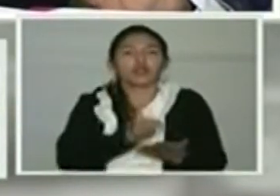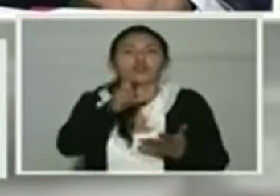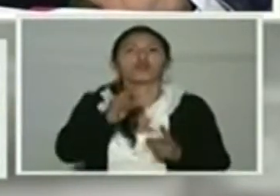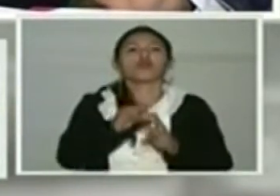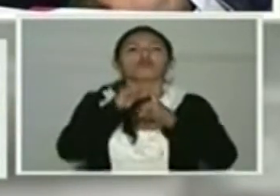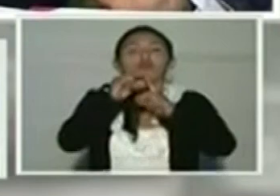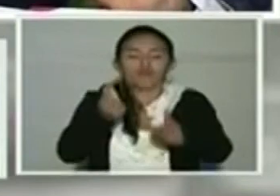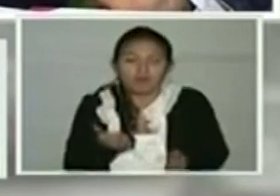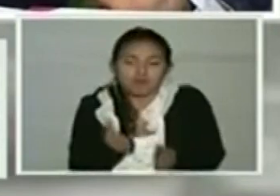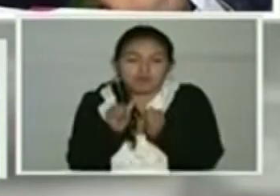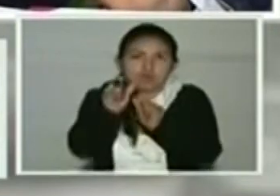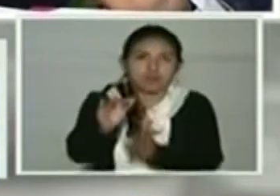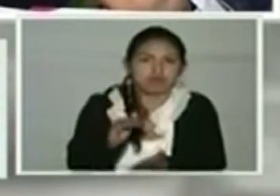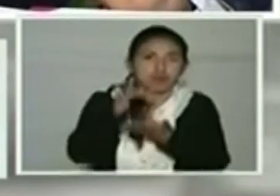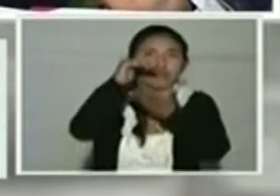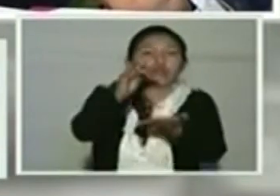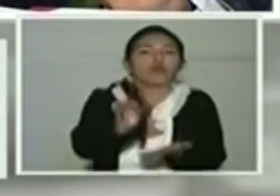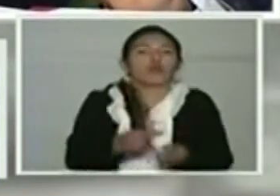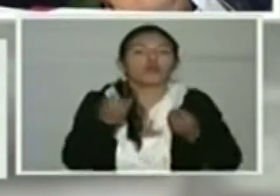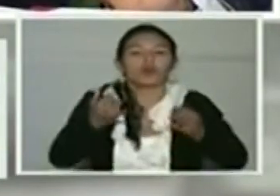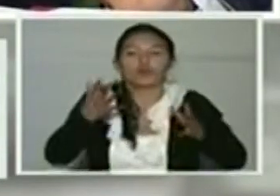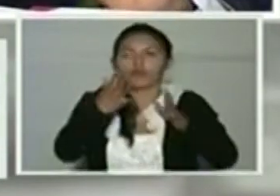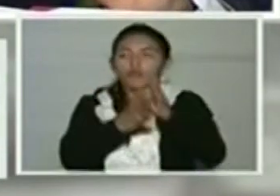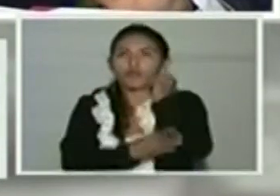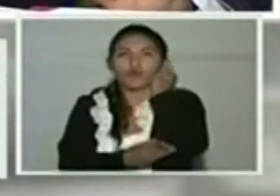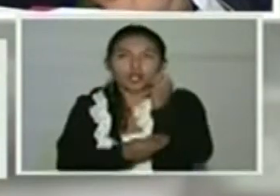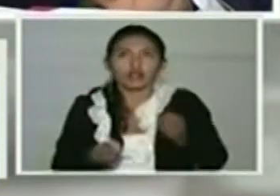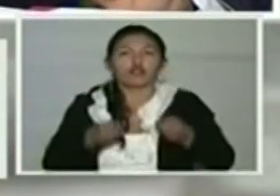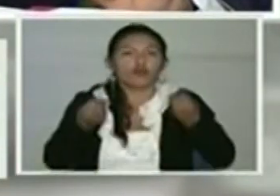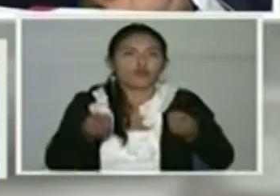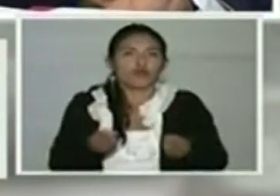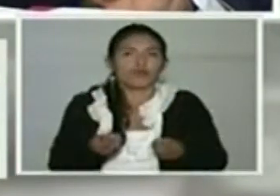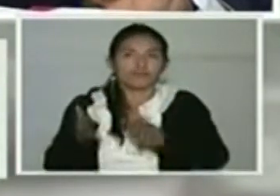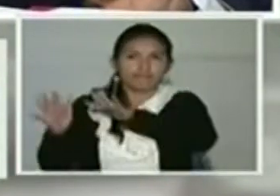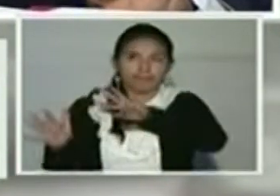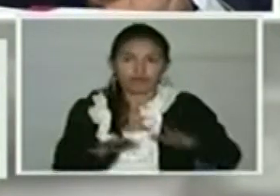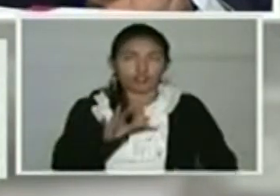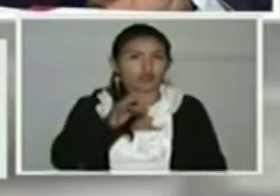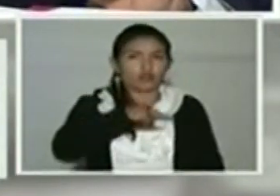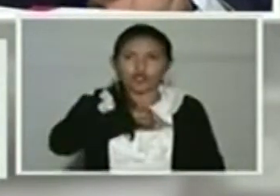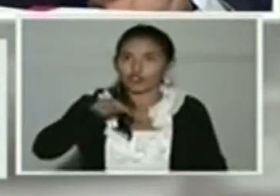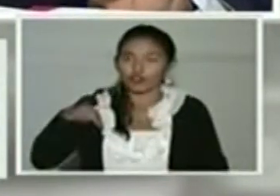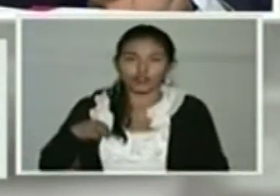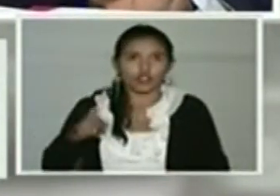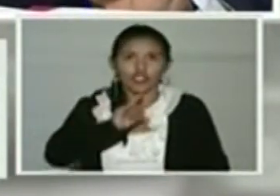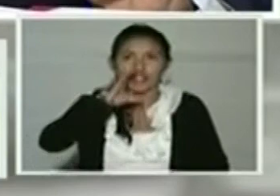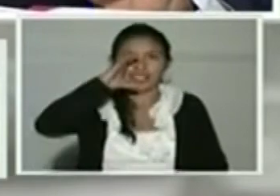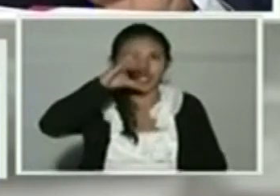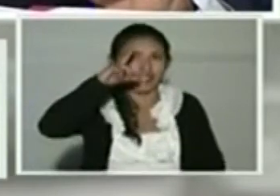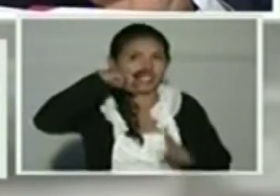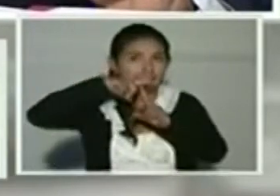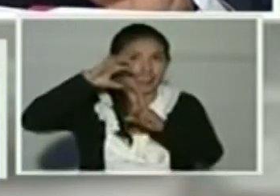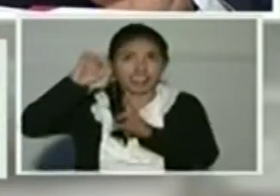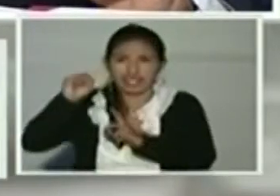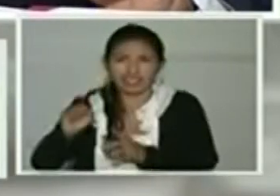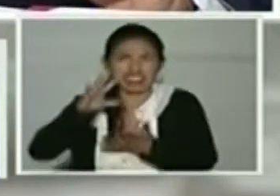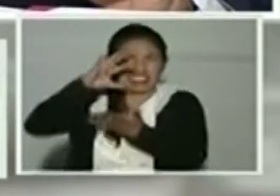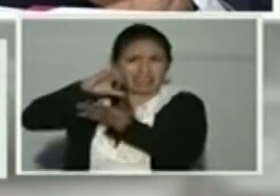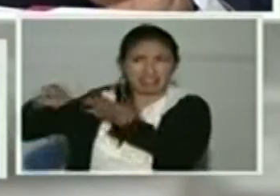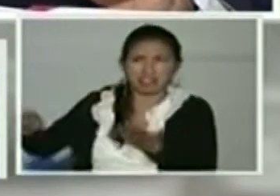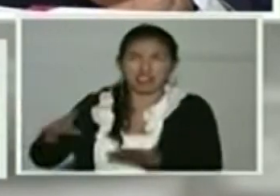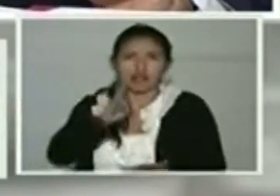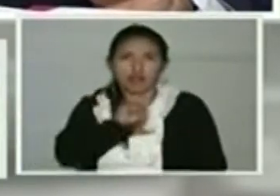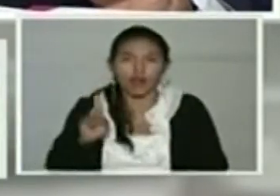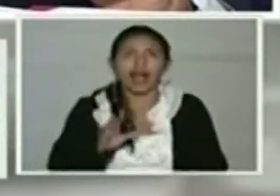inversión que van a hacer en estas zonas más pobres insisto nosotros no vamos a quitar la cts y sin embargo ustedes en su